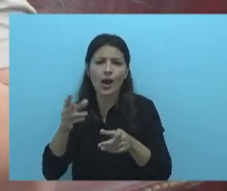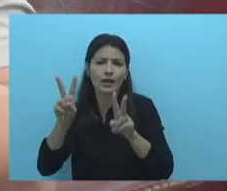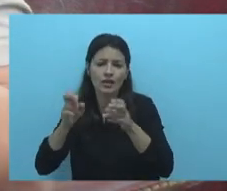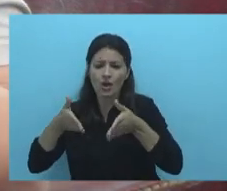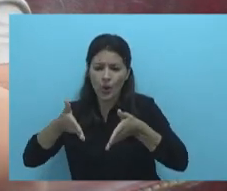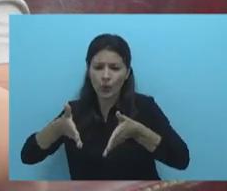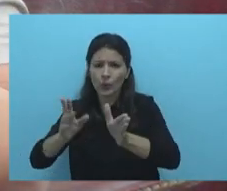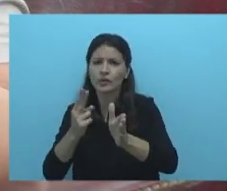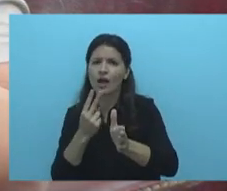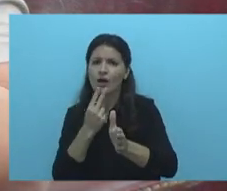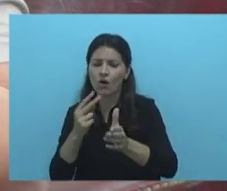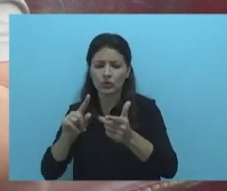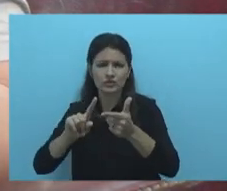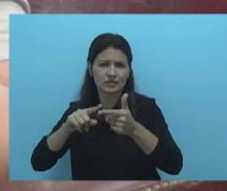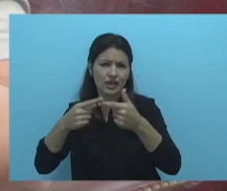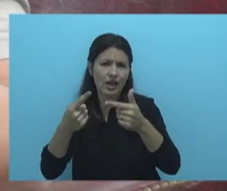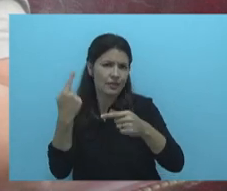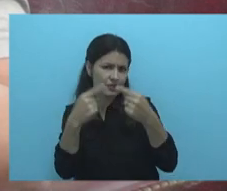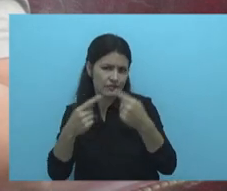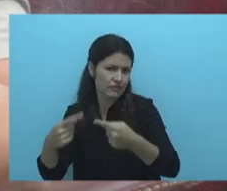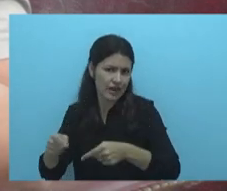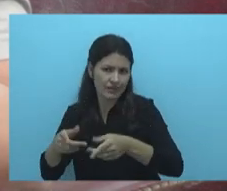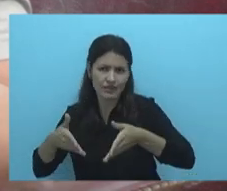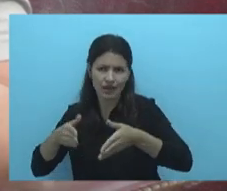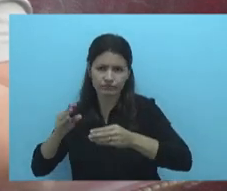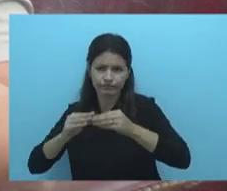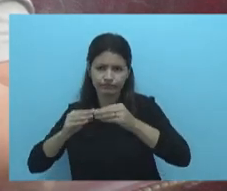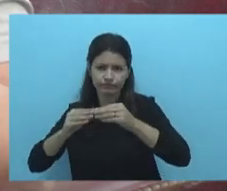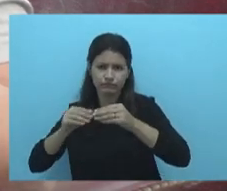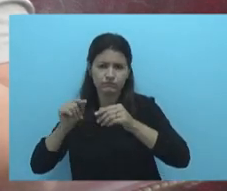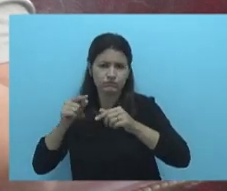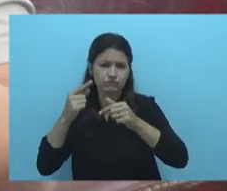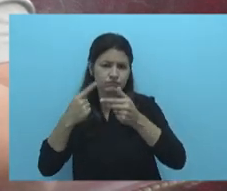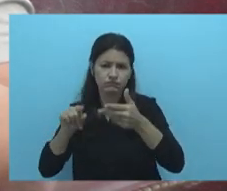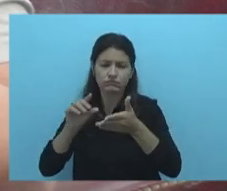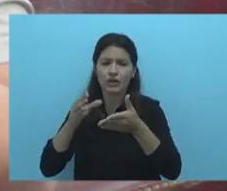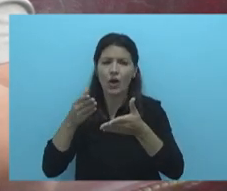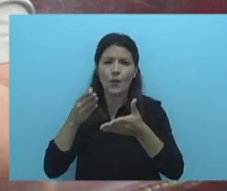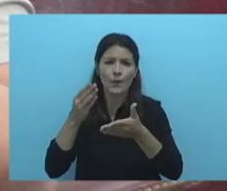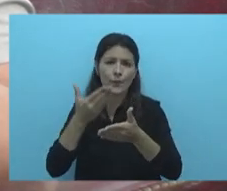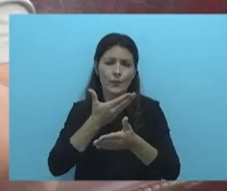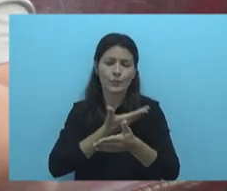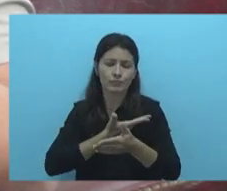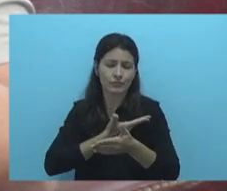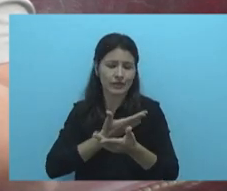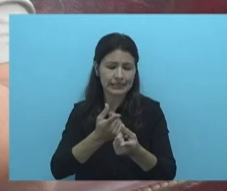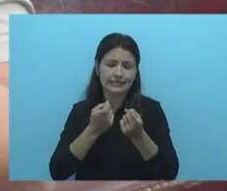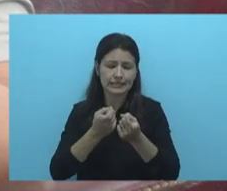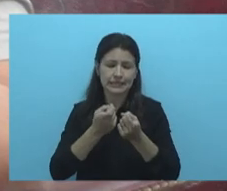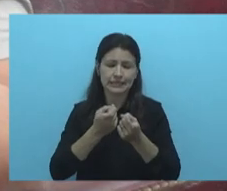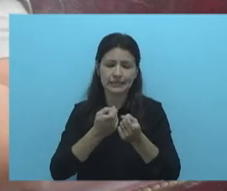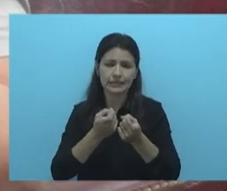para otras obras de infraestructura que necesita Santa Fe, y que en el